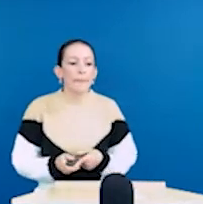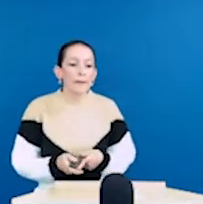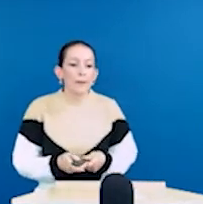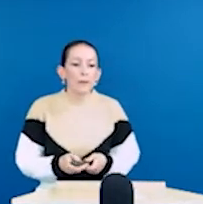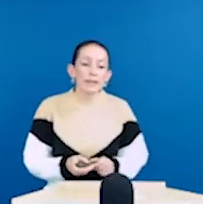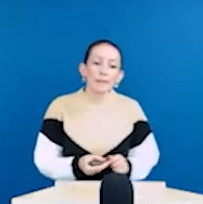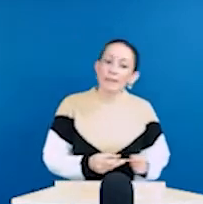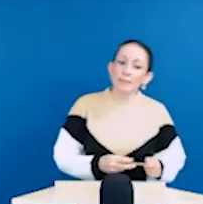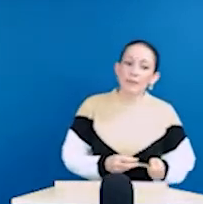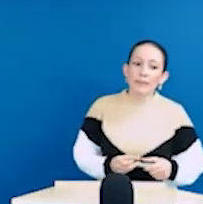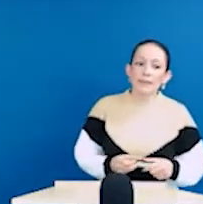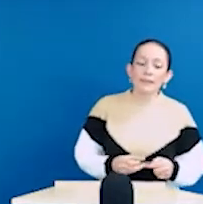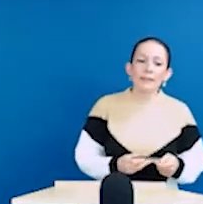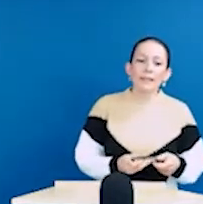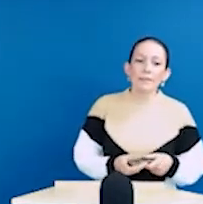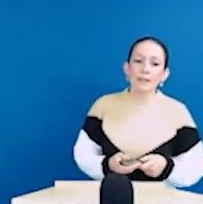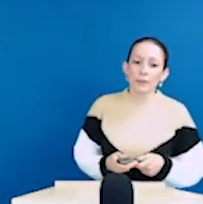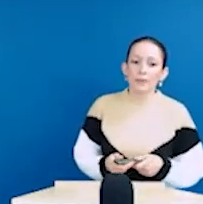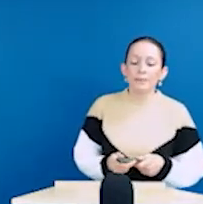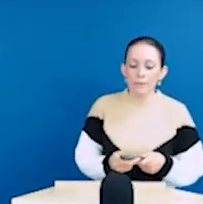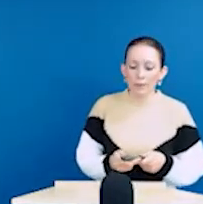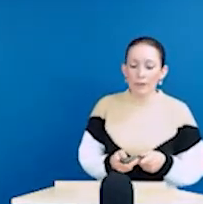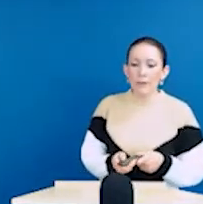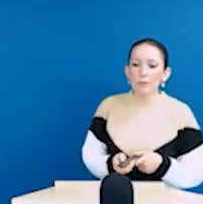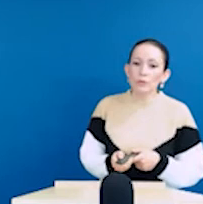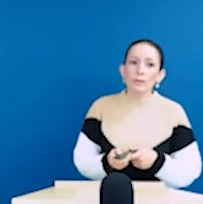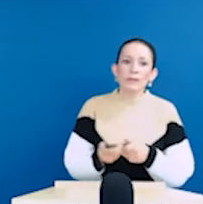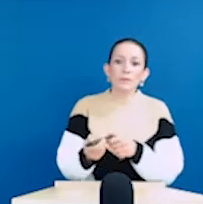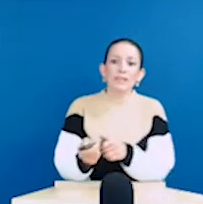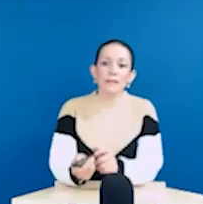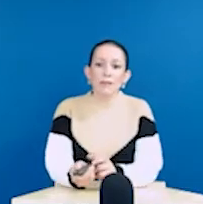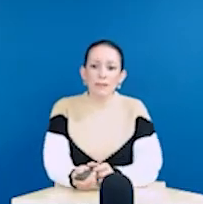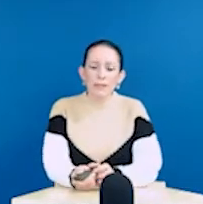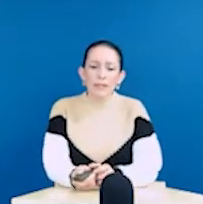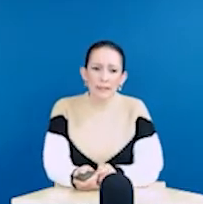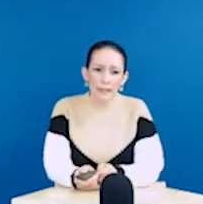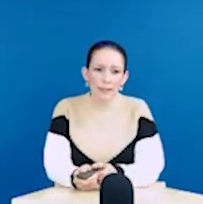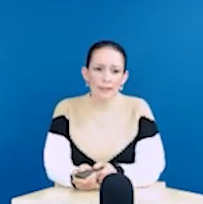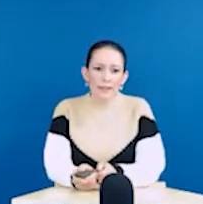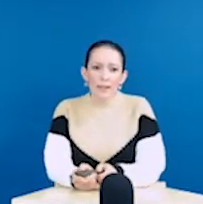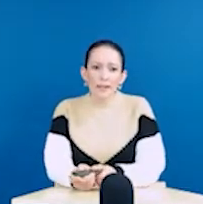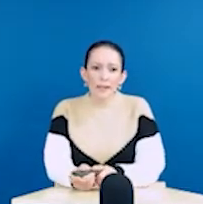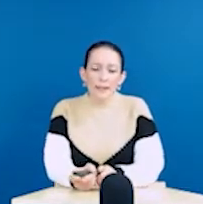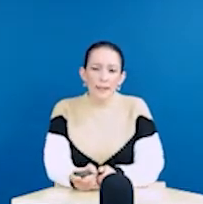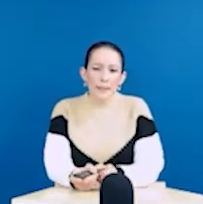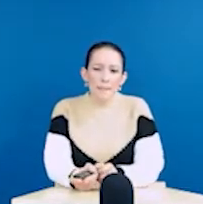tolerancia. Otra parte importante es la eliminación. Nosotros cuando hacemos esa valoración inicial,